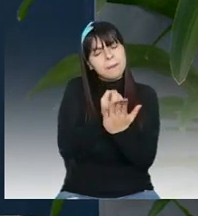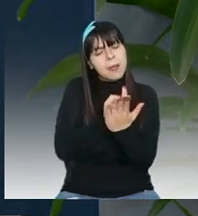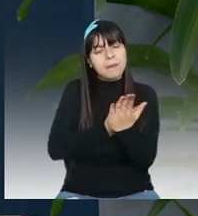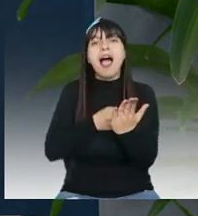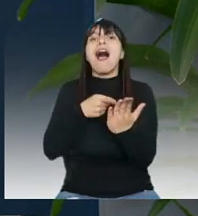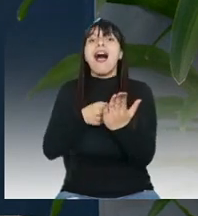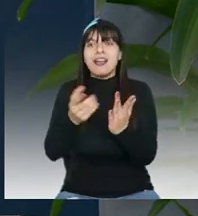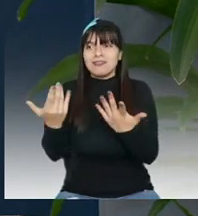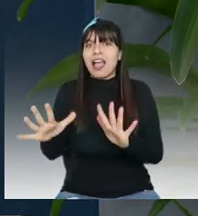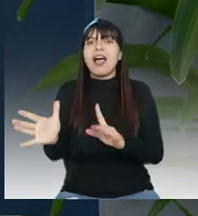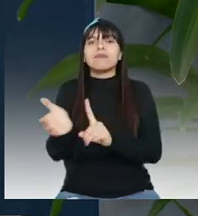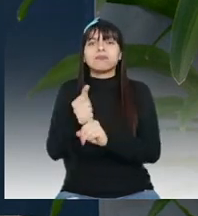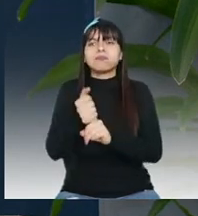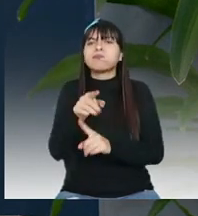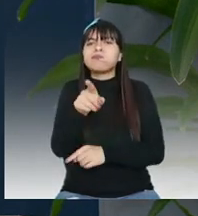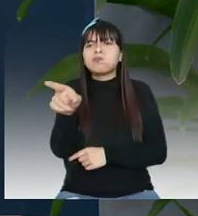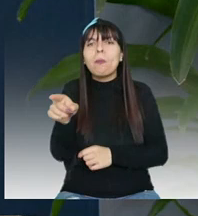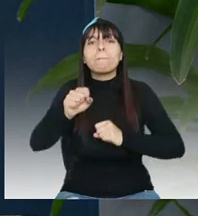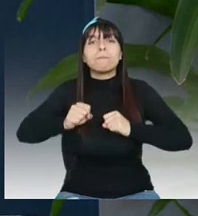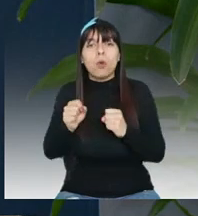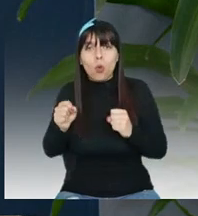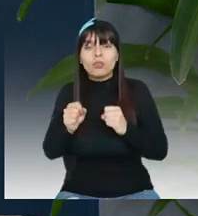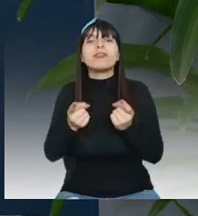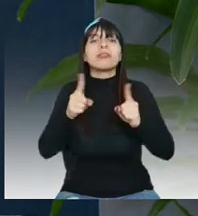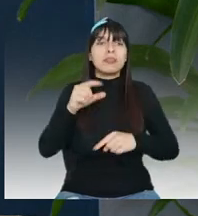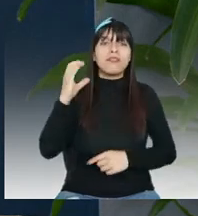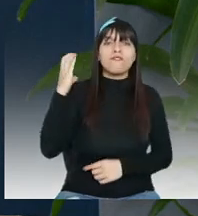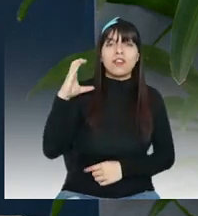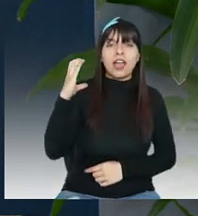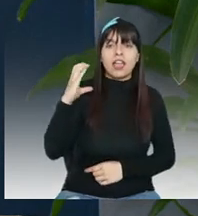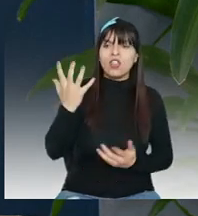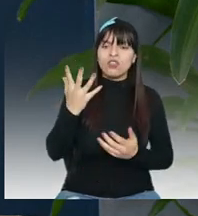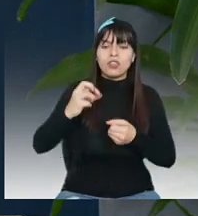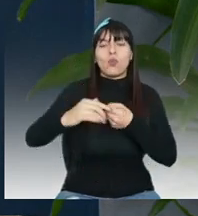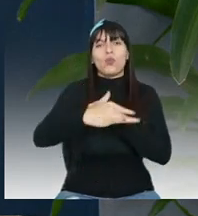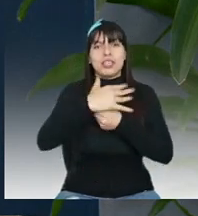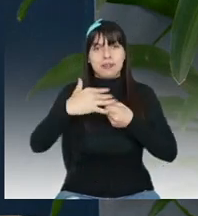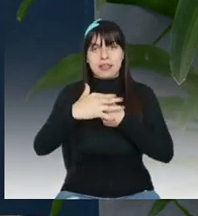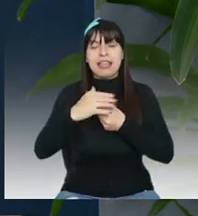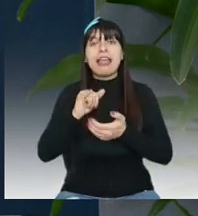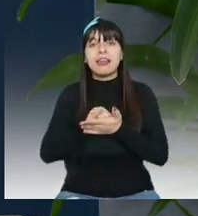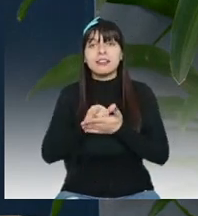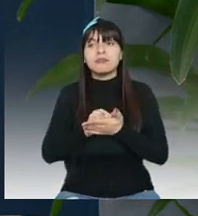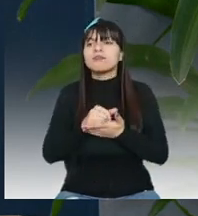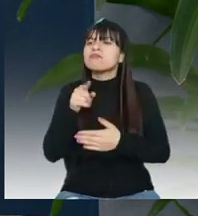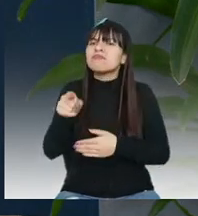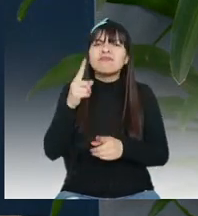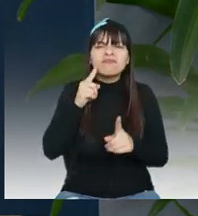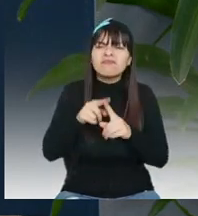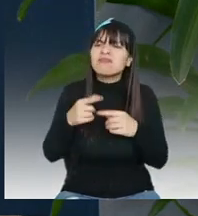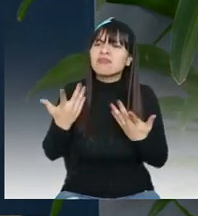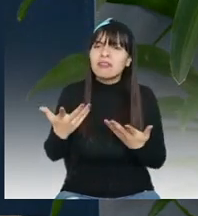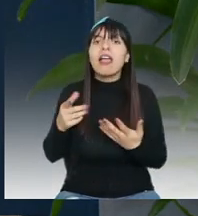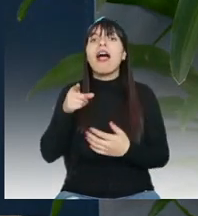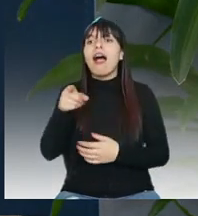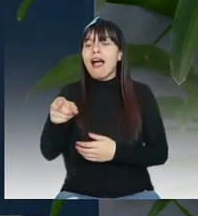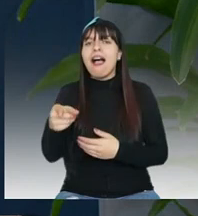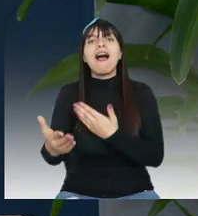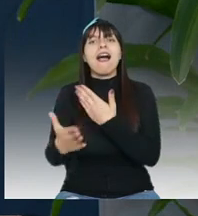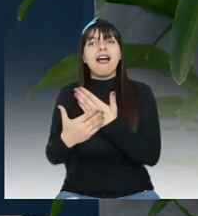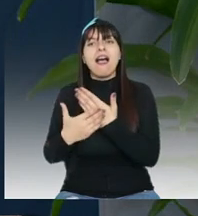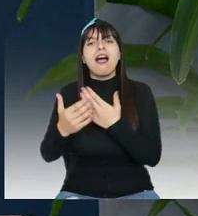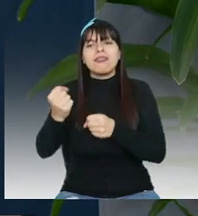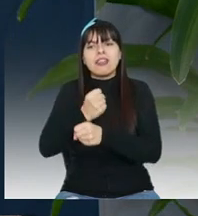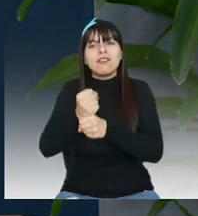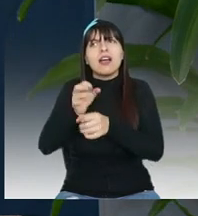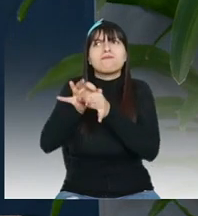entre ellas en Bogotá y en Facatativá, en Cundinamarca. Este estudio tuvo como fin conocer las condiciones laborales de las trabajadoras rurales. La encuesta